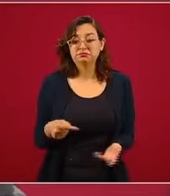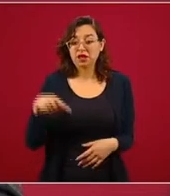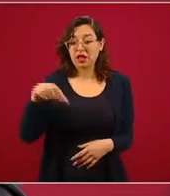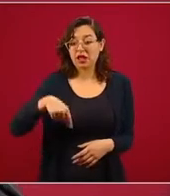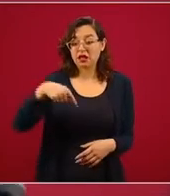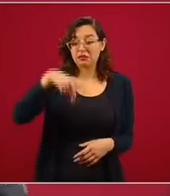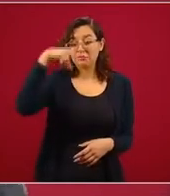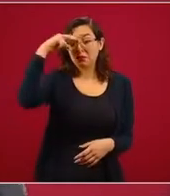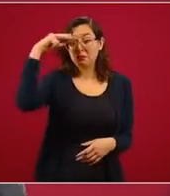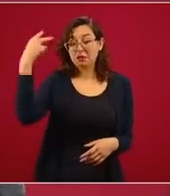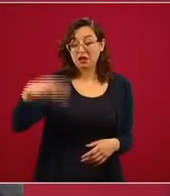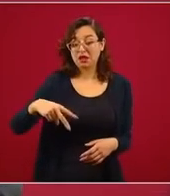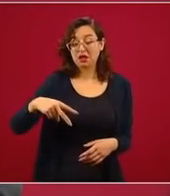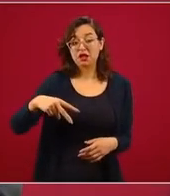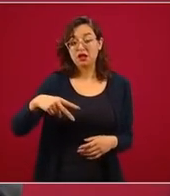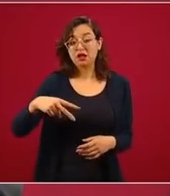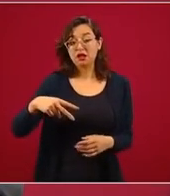no había sido